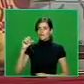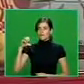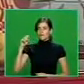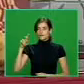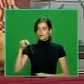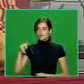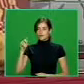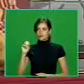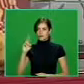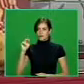Rangel